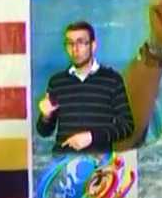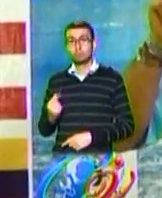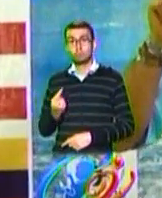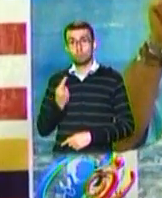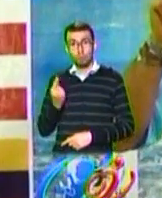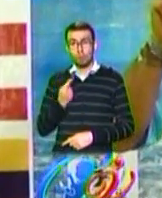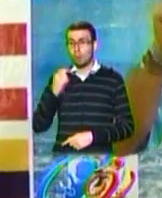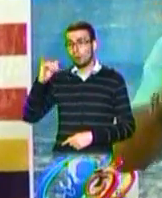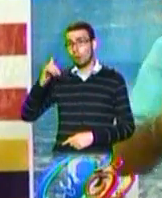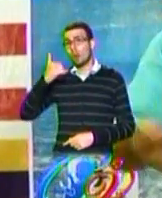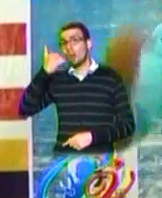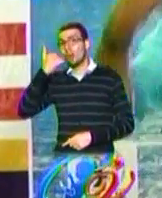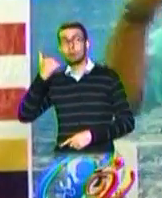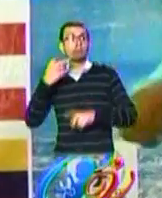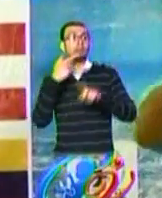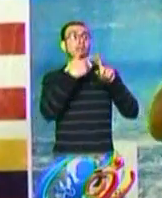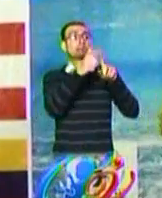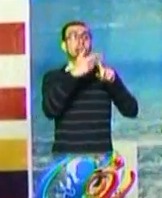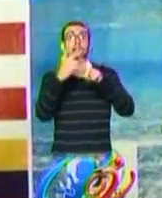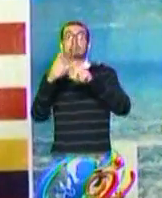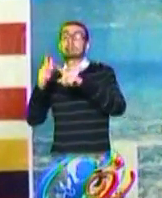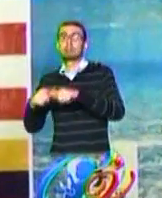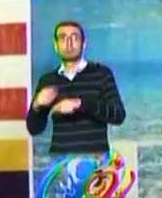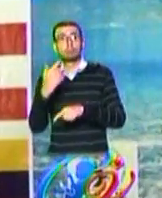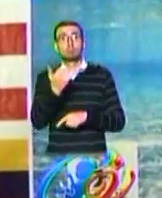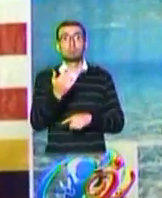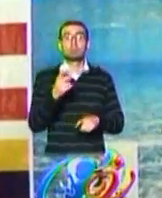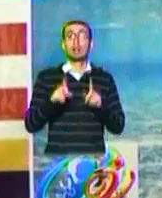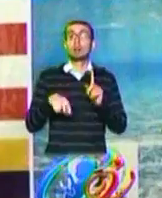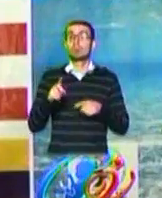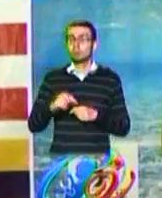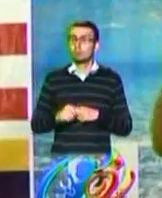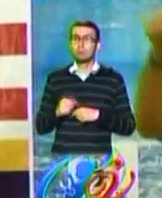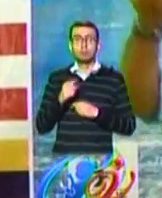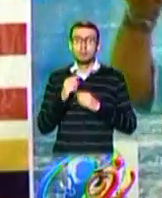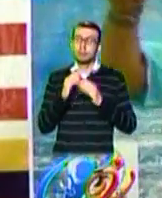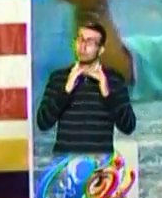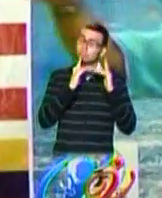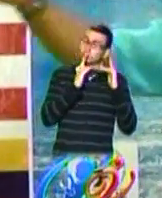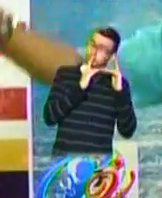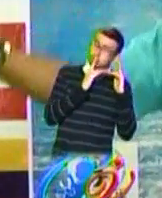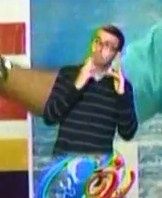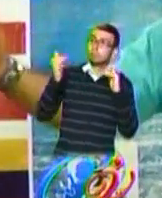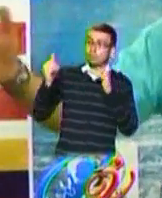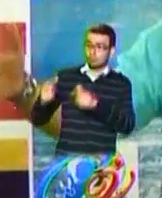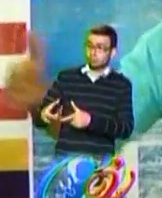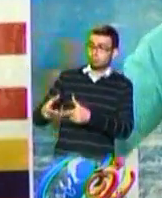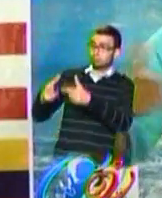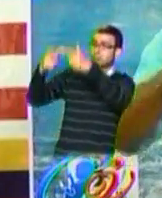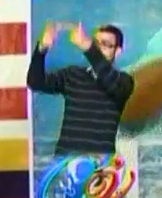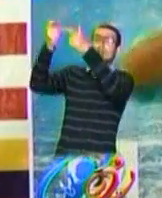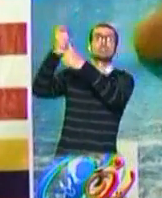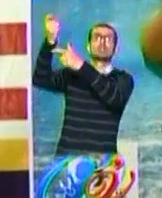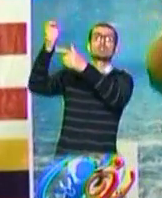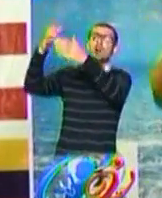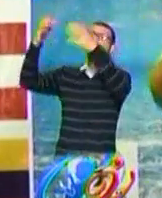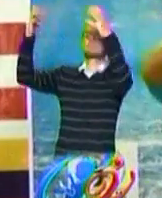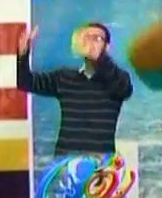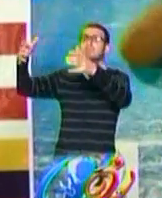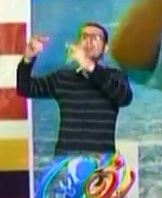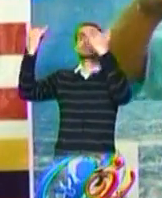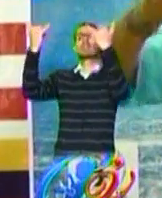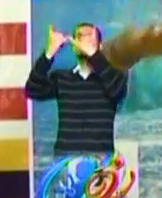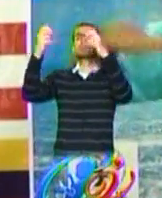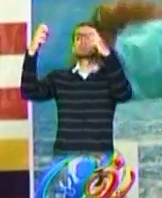un celular. Ni qué decir la persona que se acuesta con el transformador al lado y que se acuesta con todos estos equipos que le están cambiando